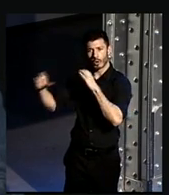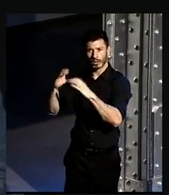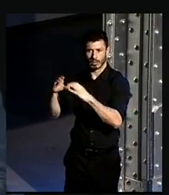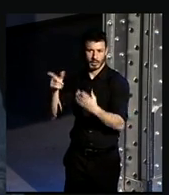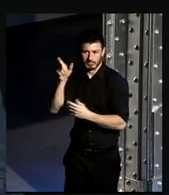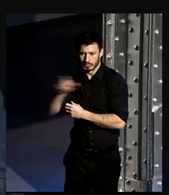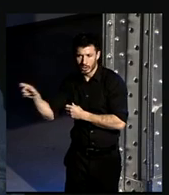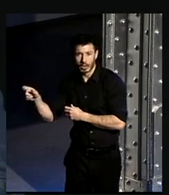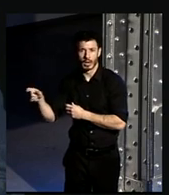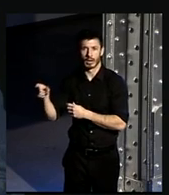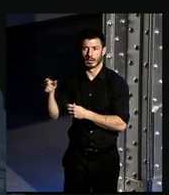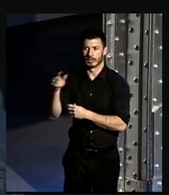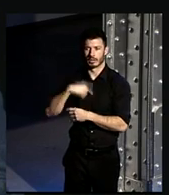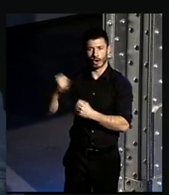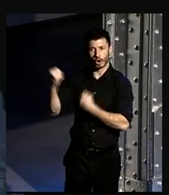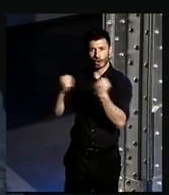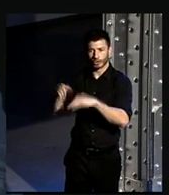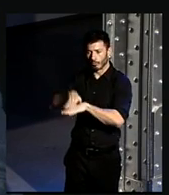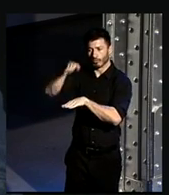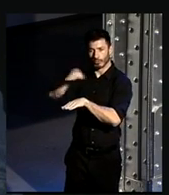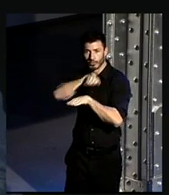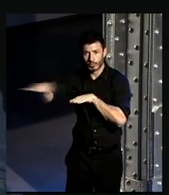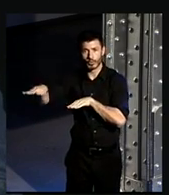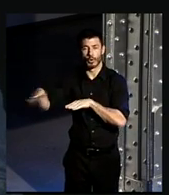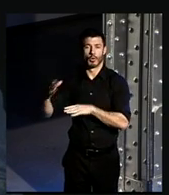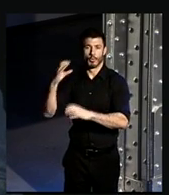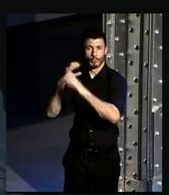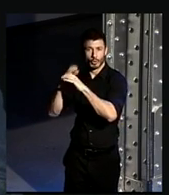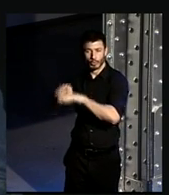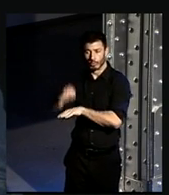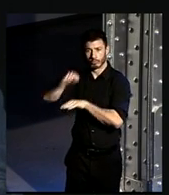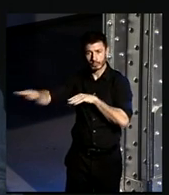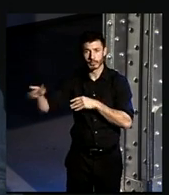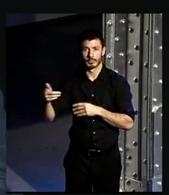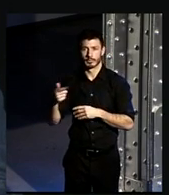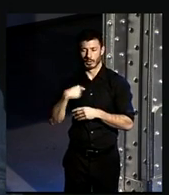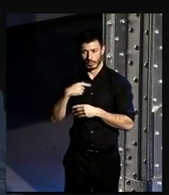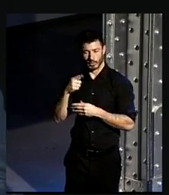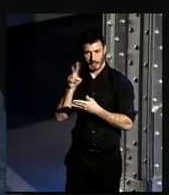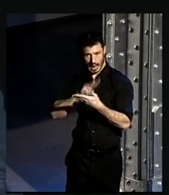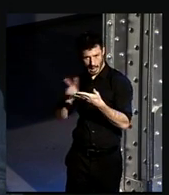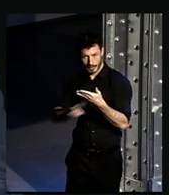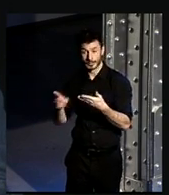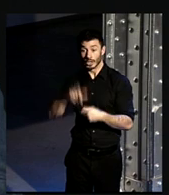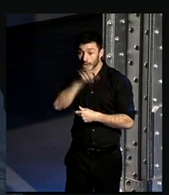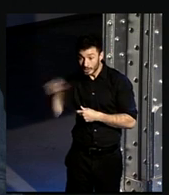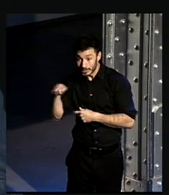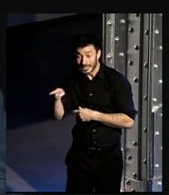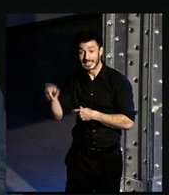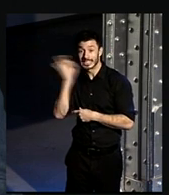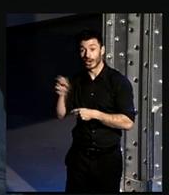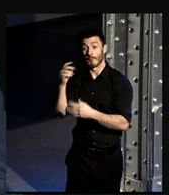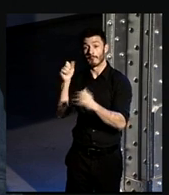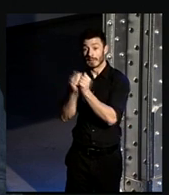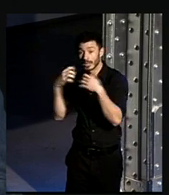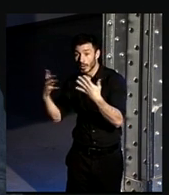desplaza con aerocoches y aerobuses. Voy a leer una cita. Empieza así el relato. Los hombres de este siglo XXIX viven en medio de